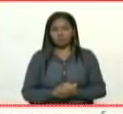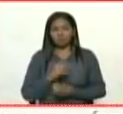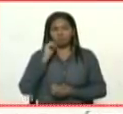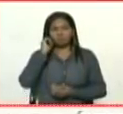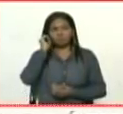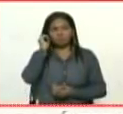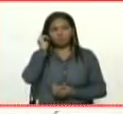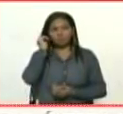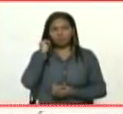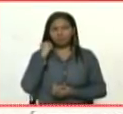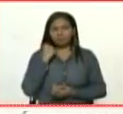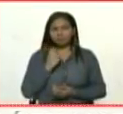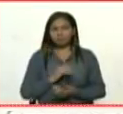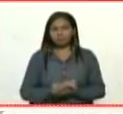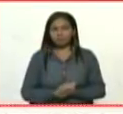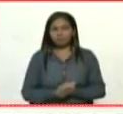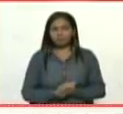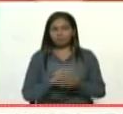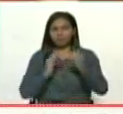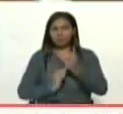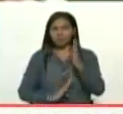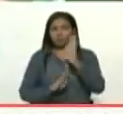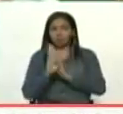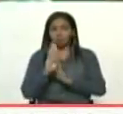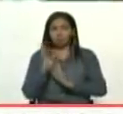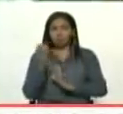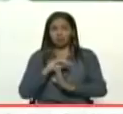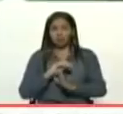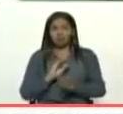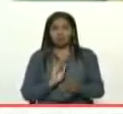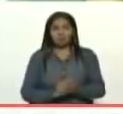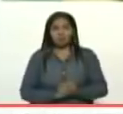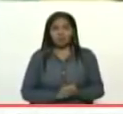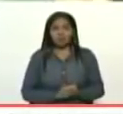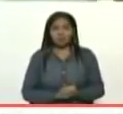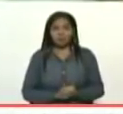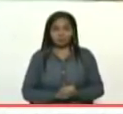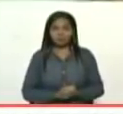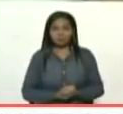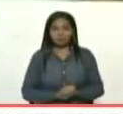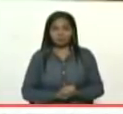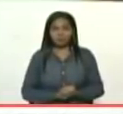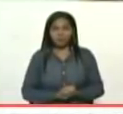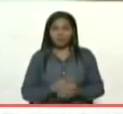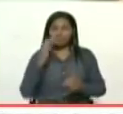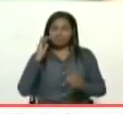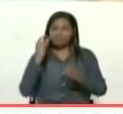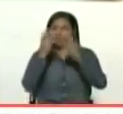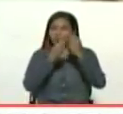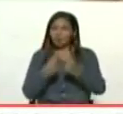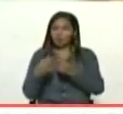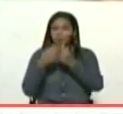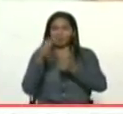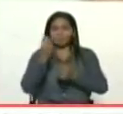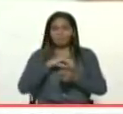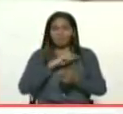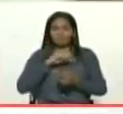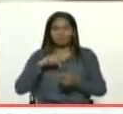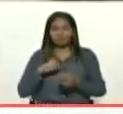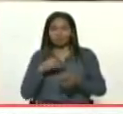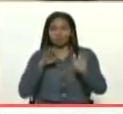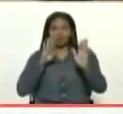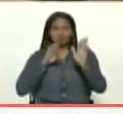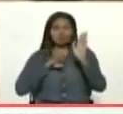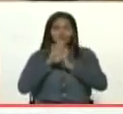privado que es columna fundamental de la economía de hoy y sobre todo hacia el